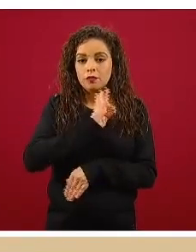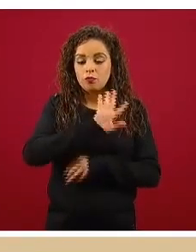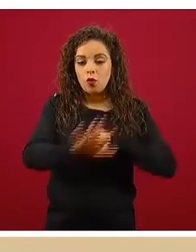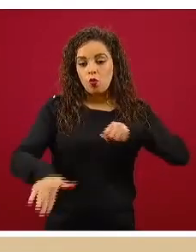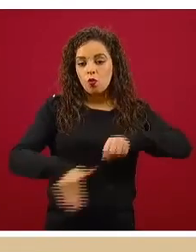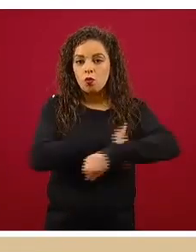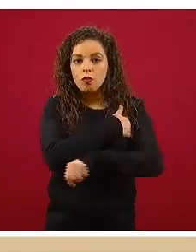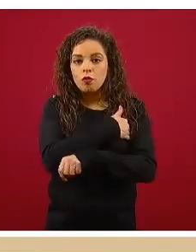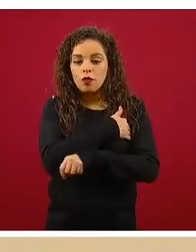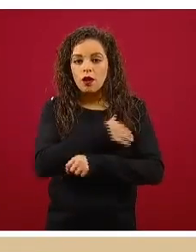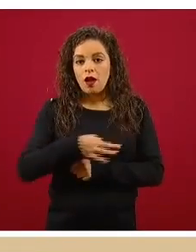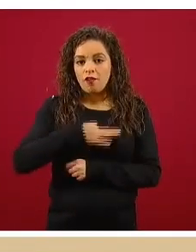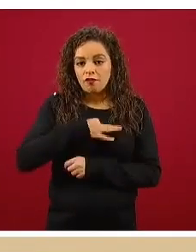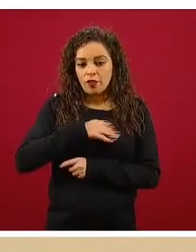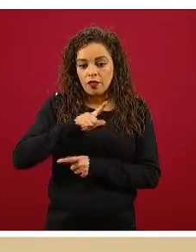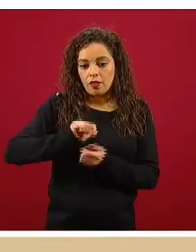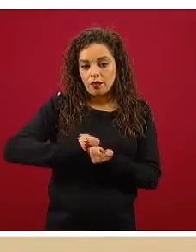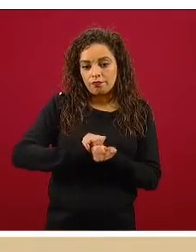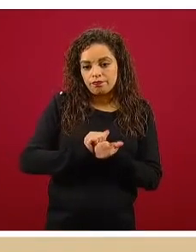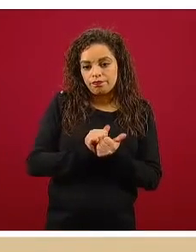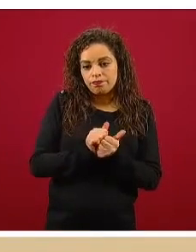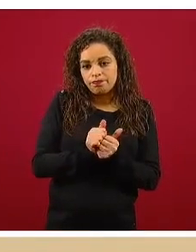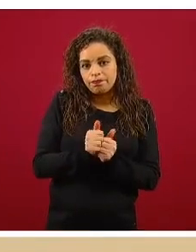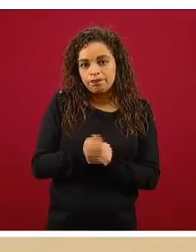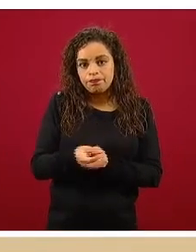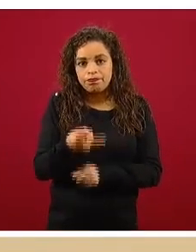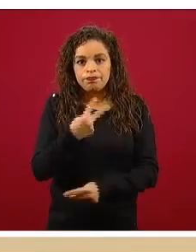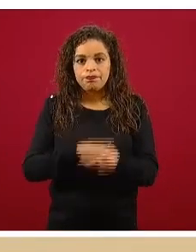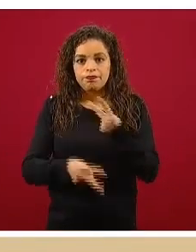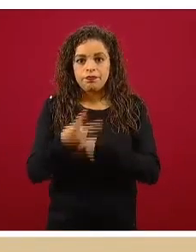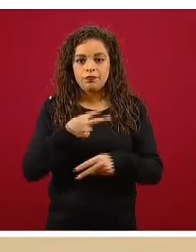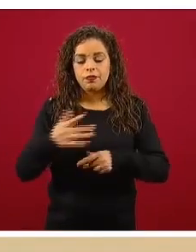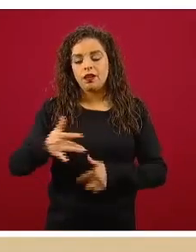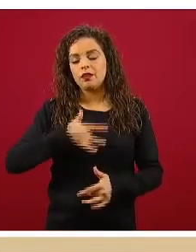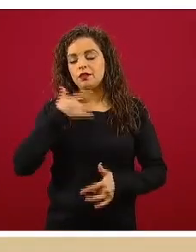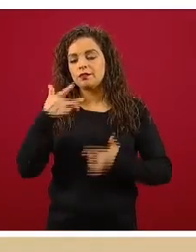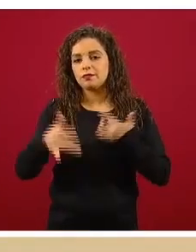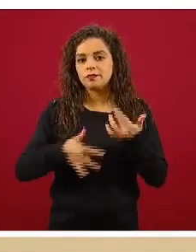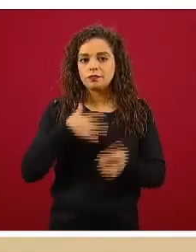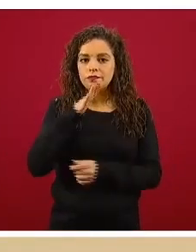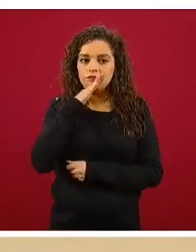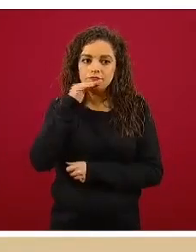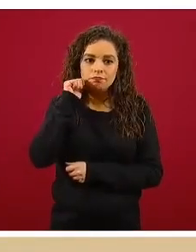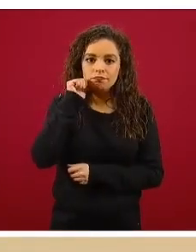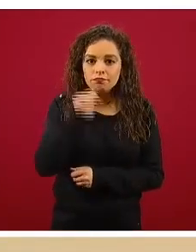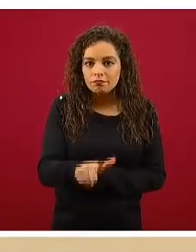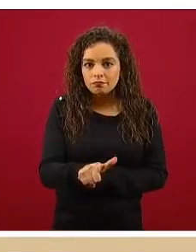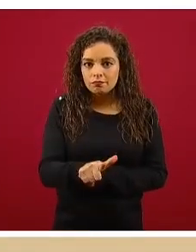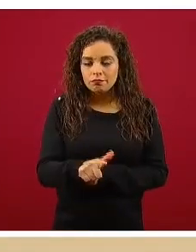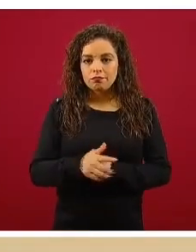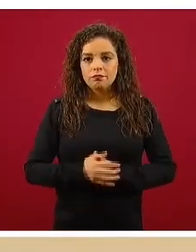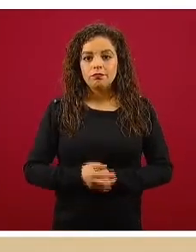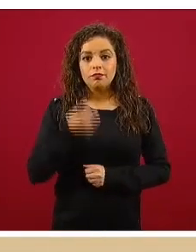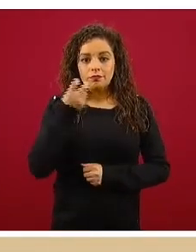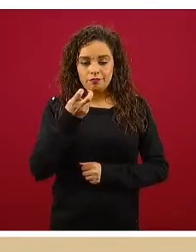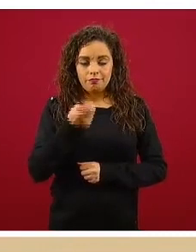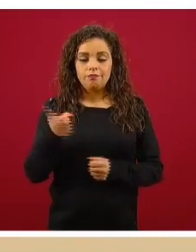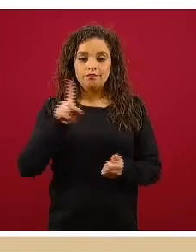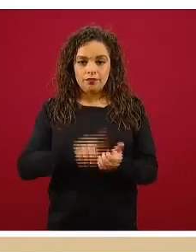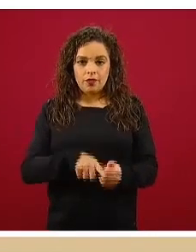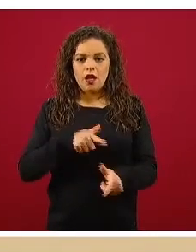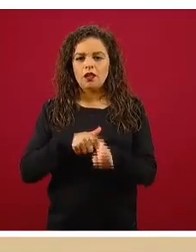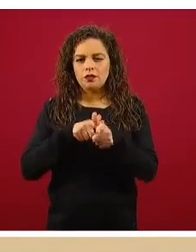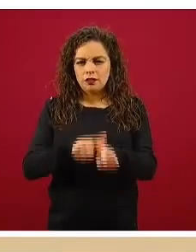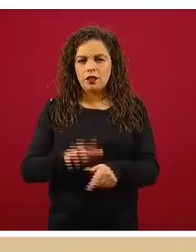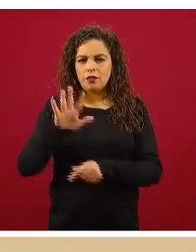este virus y que por lo tanto es el periodo en el que puede desarrollar los signos y síntomas de la enfermedad, sigue siendo aproximadamente una